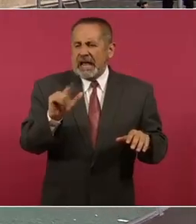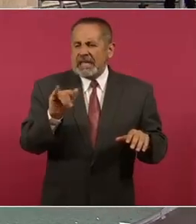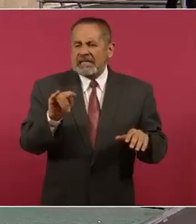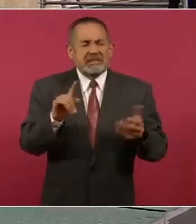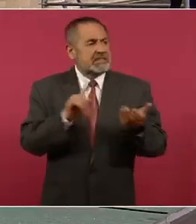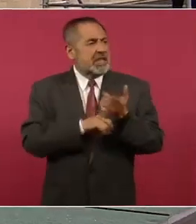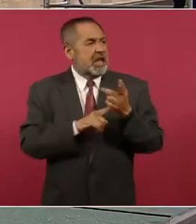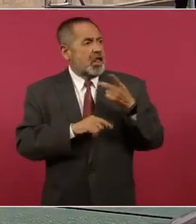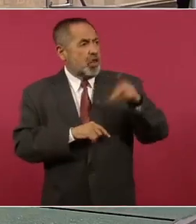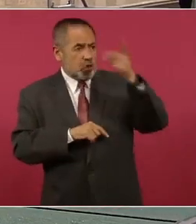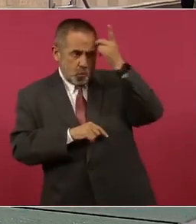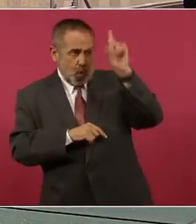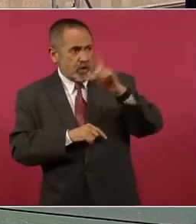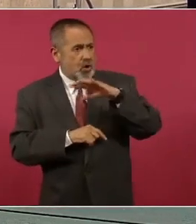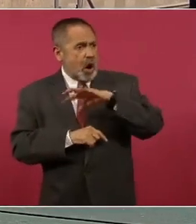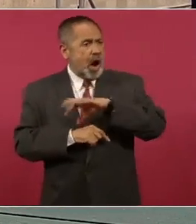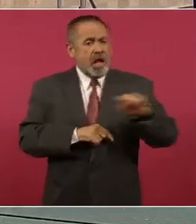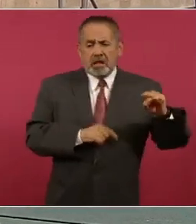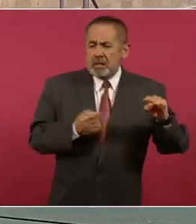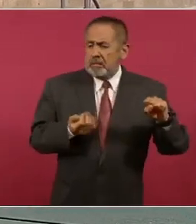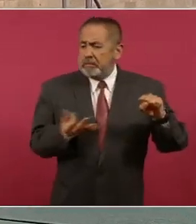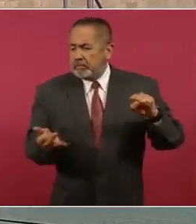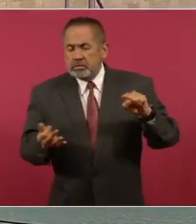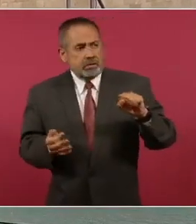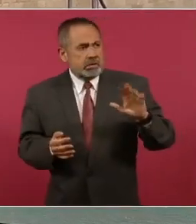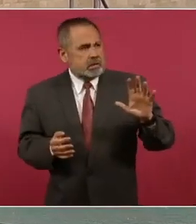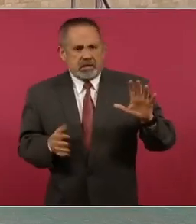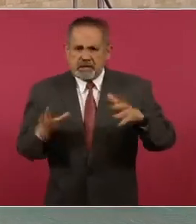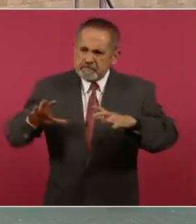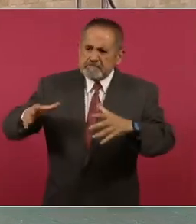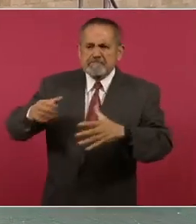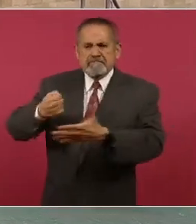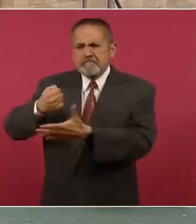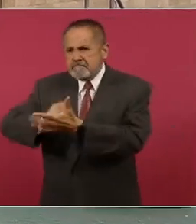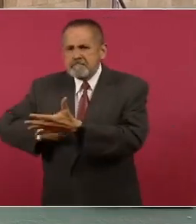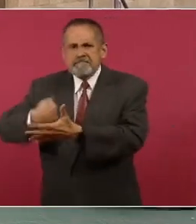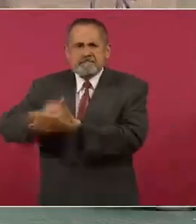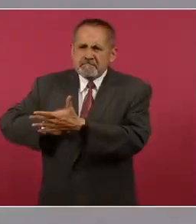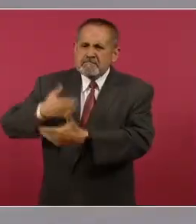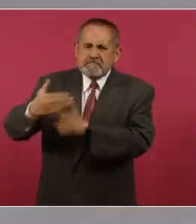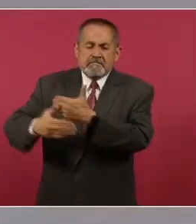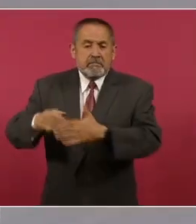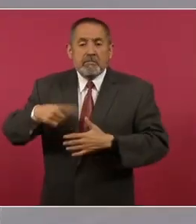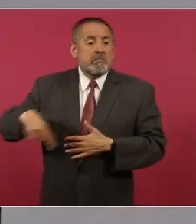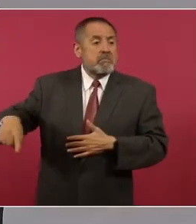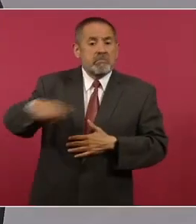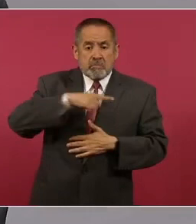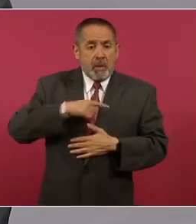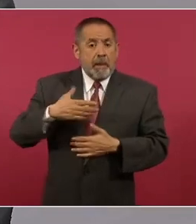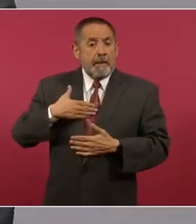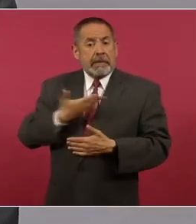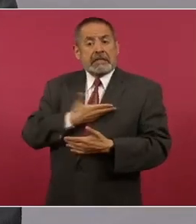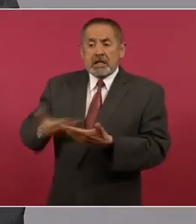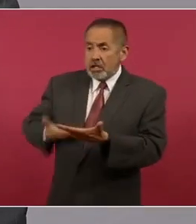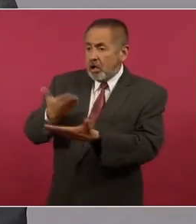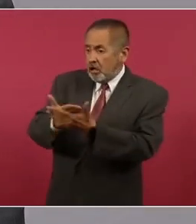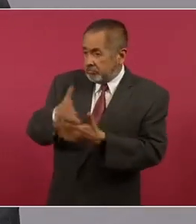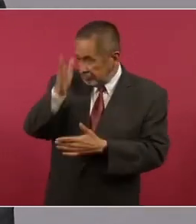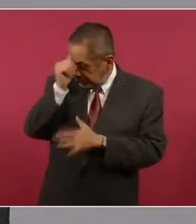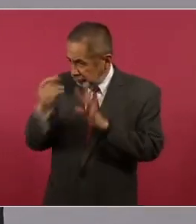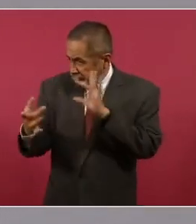Sus dirigentes aceptaron la propuesta del presidente y coincidieron en la